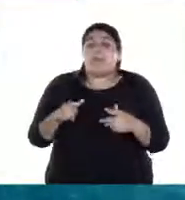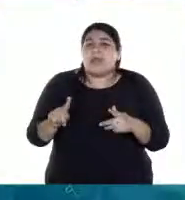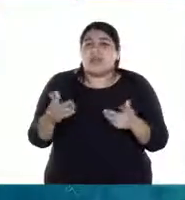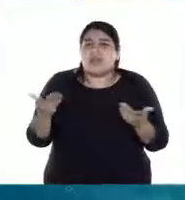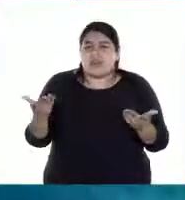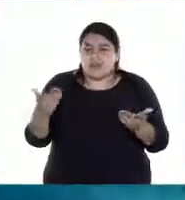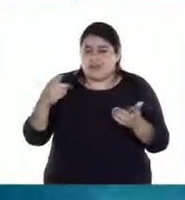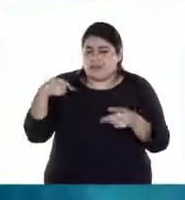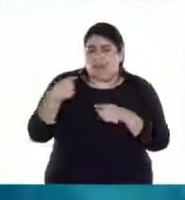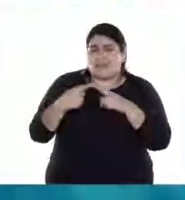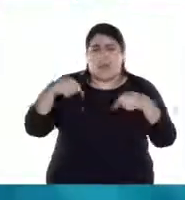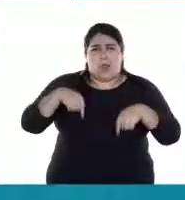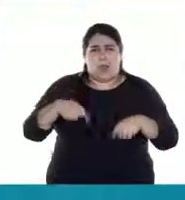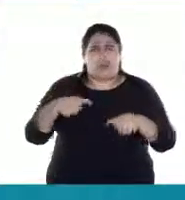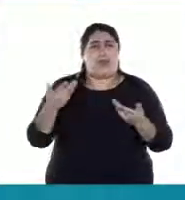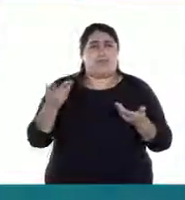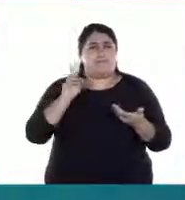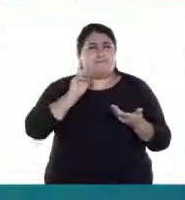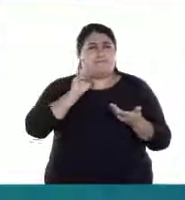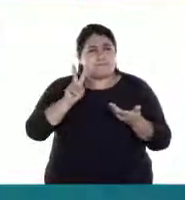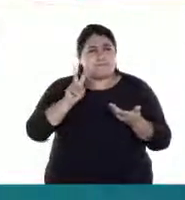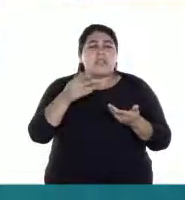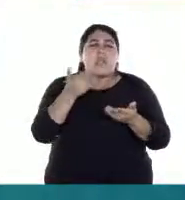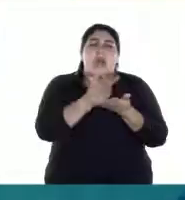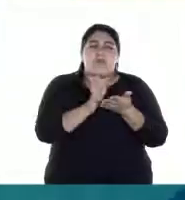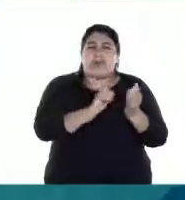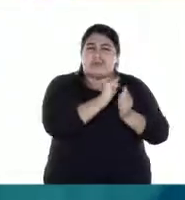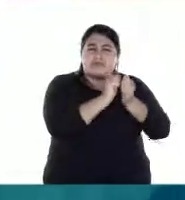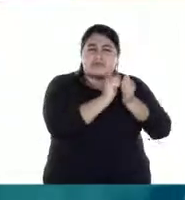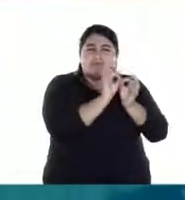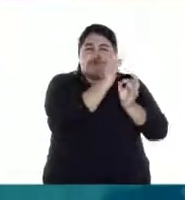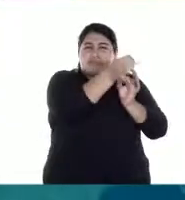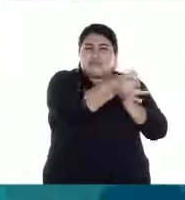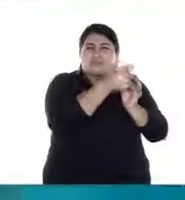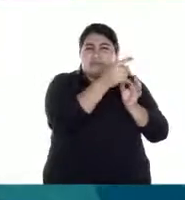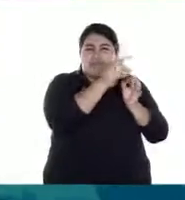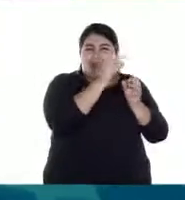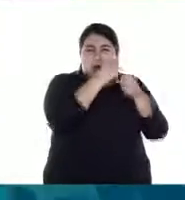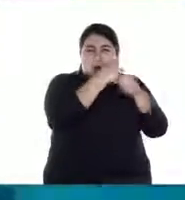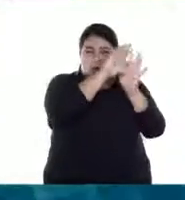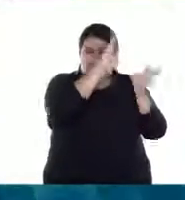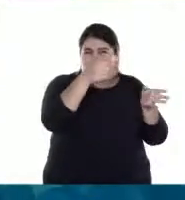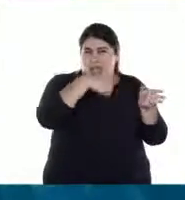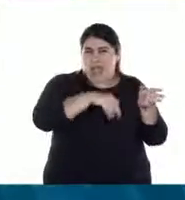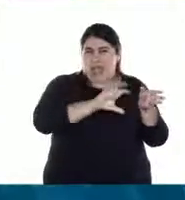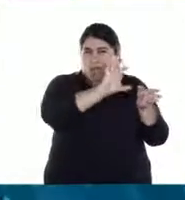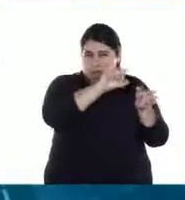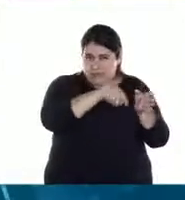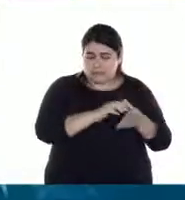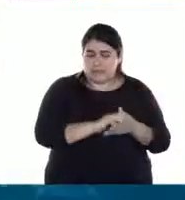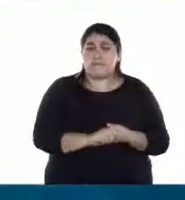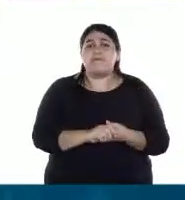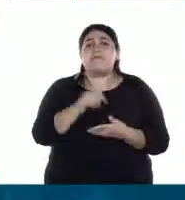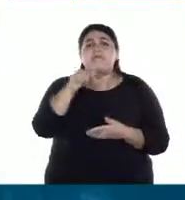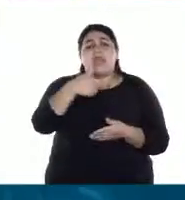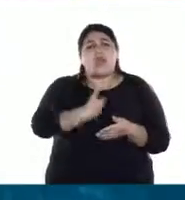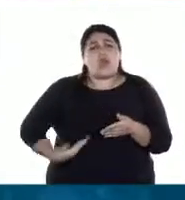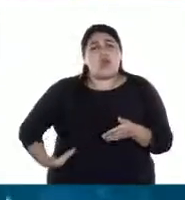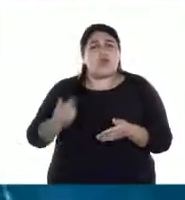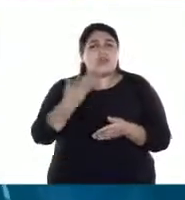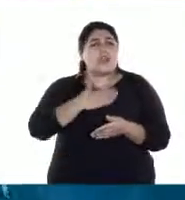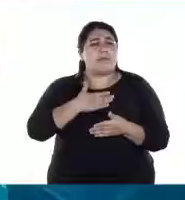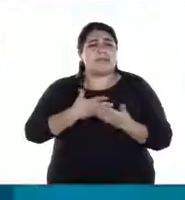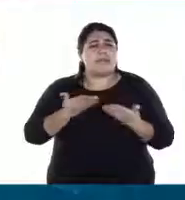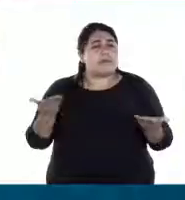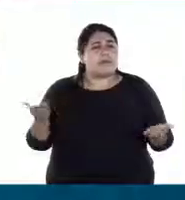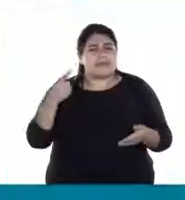lo dijimos también, se produce en un laboratorio acá a pocos kilómetros en nuestra provincia. El gobierno lamentablemente